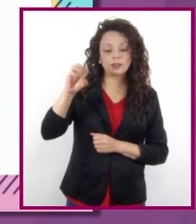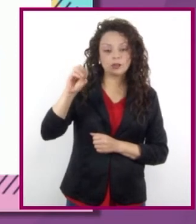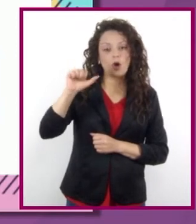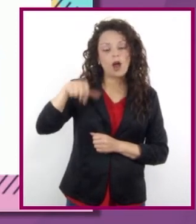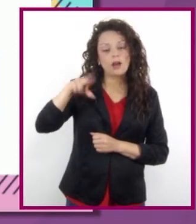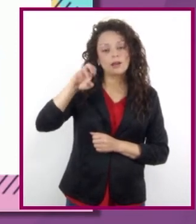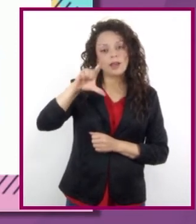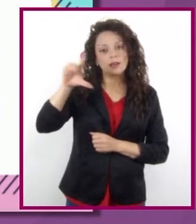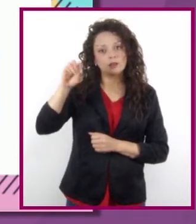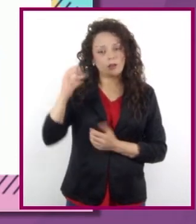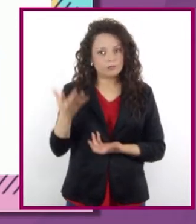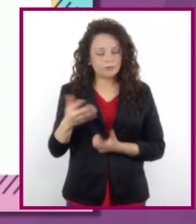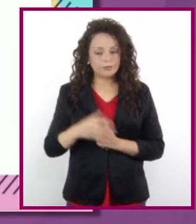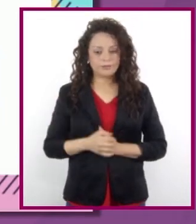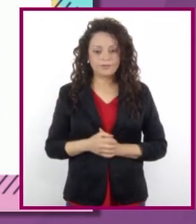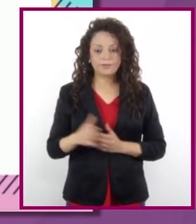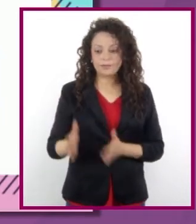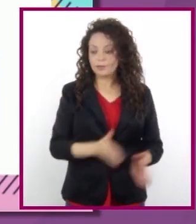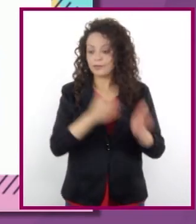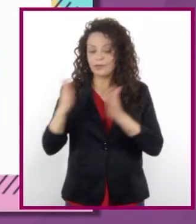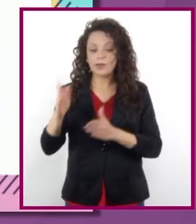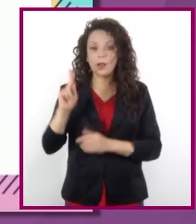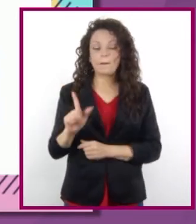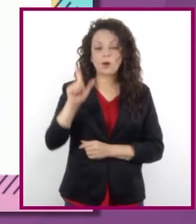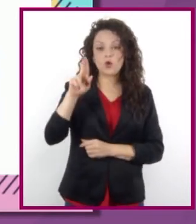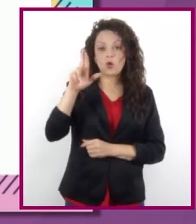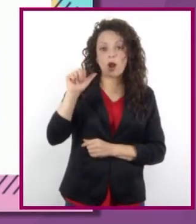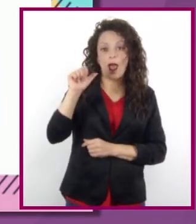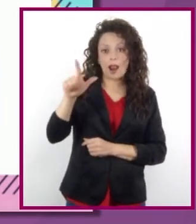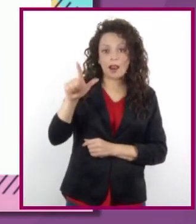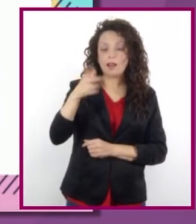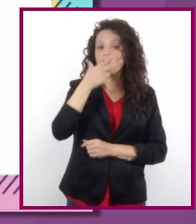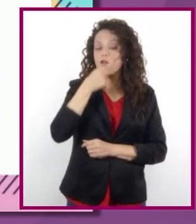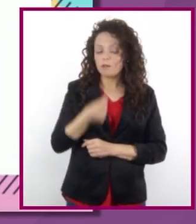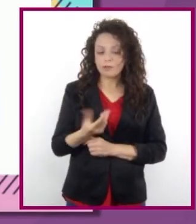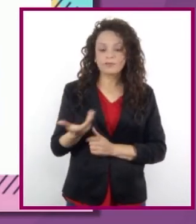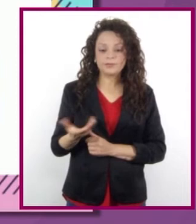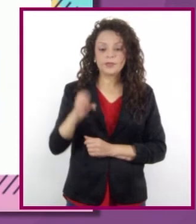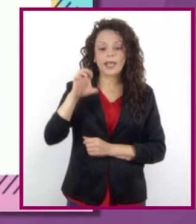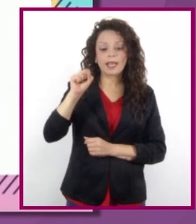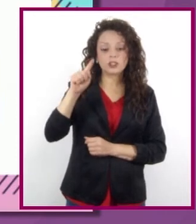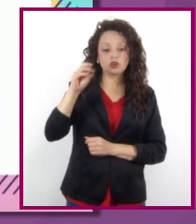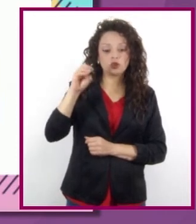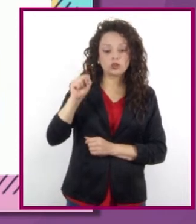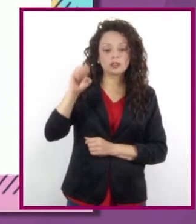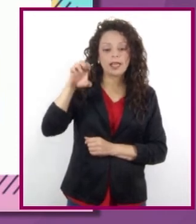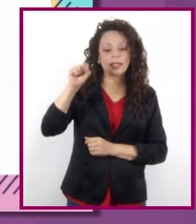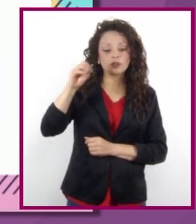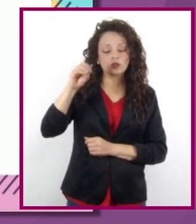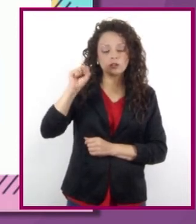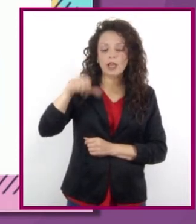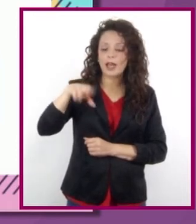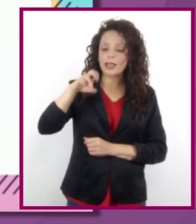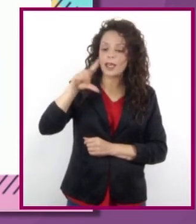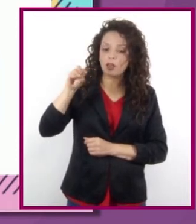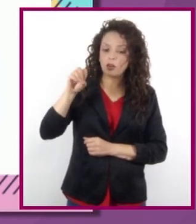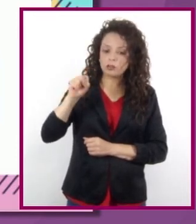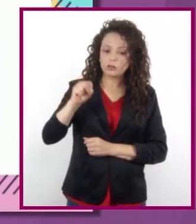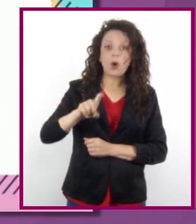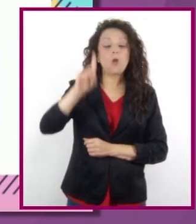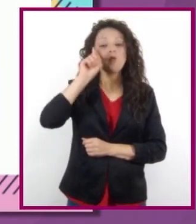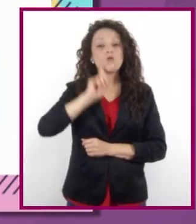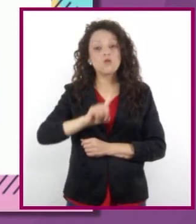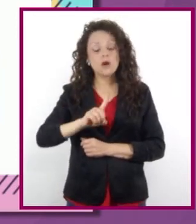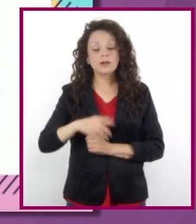aquello. Demostrativos plurales masculinos: estos, esos, aquellos.